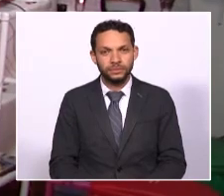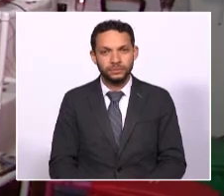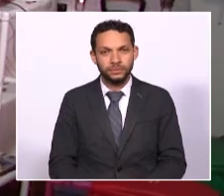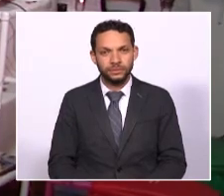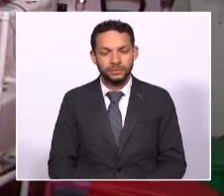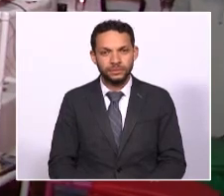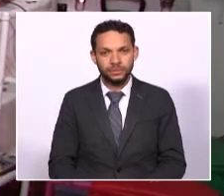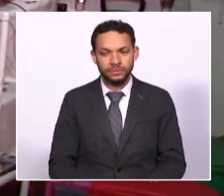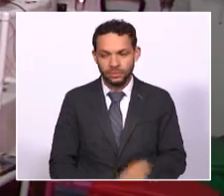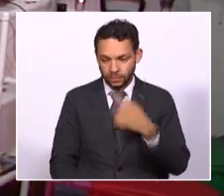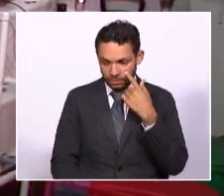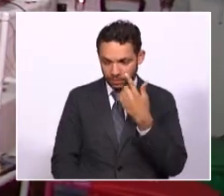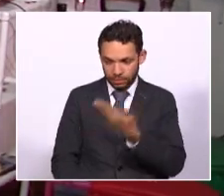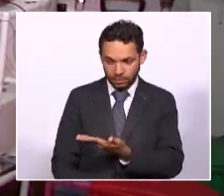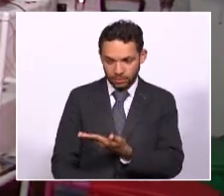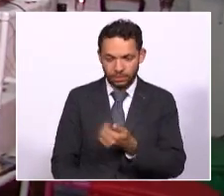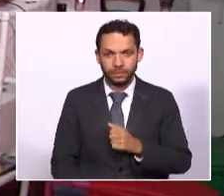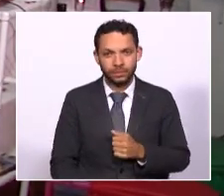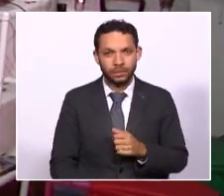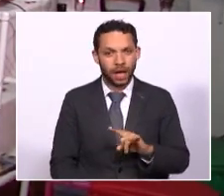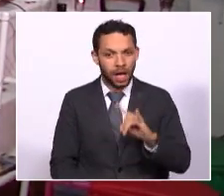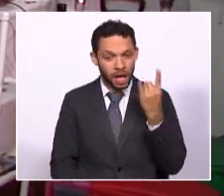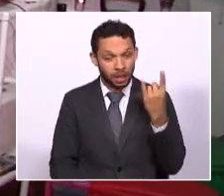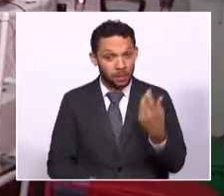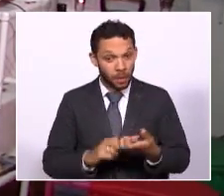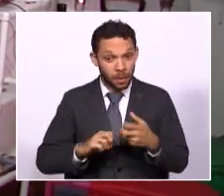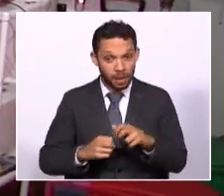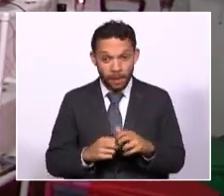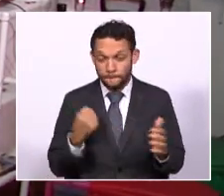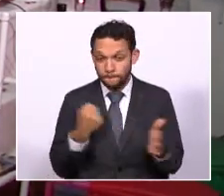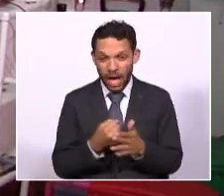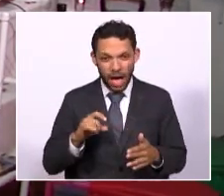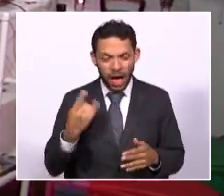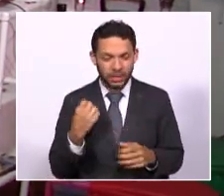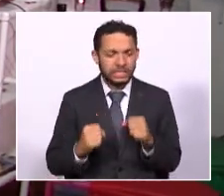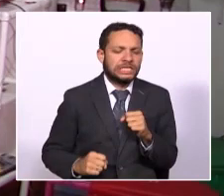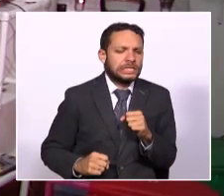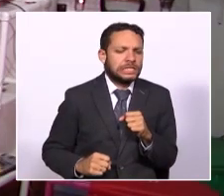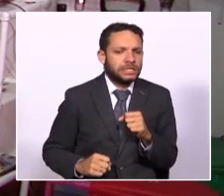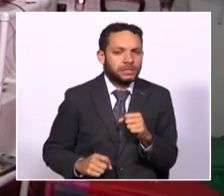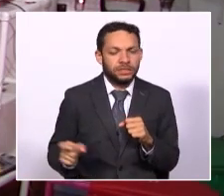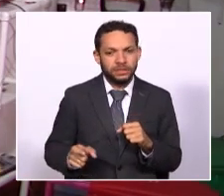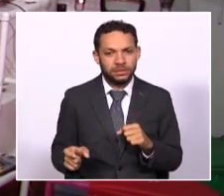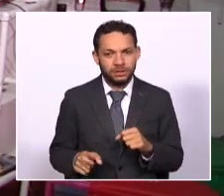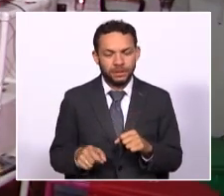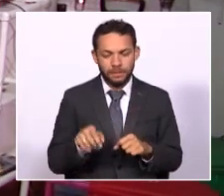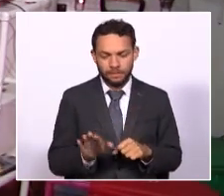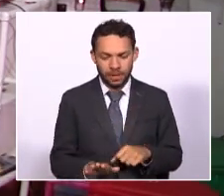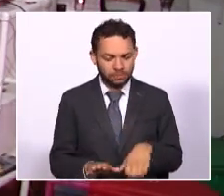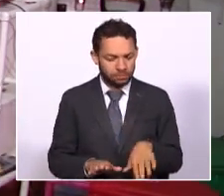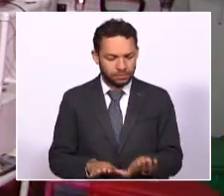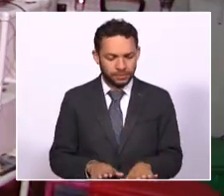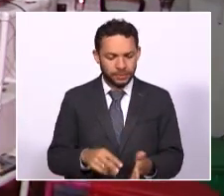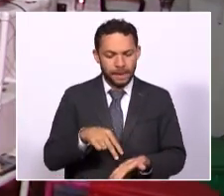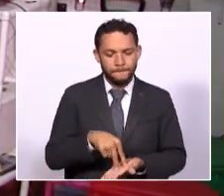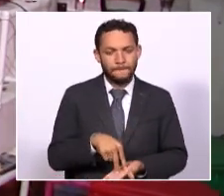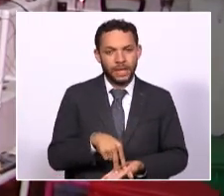Des en cuenta que para yo evitar un accidente, lo que voy a hacer es inmovilizar el pie de apoyo de ella y le voy a dar estabilidad con mi